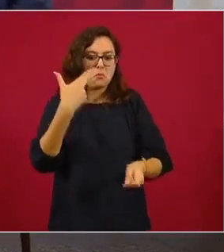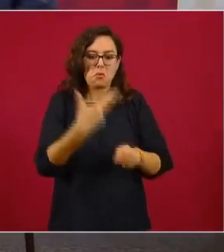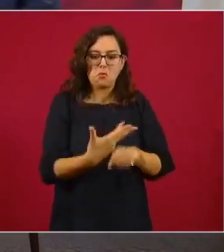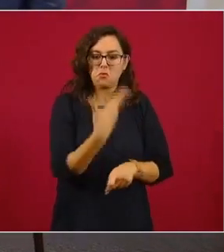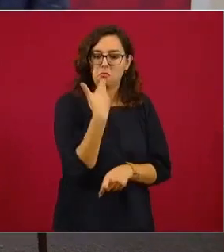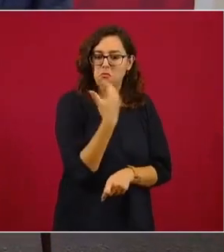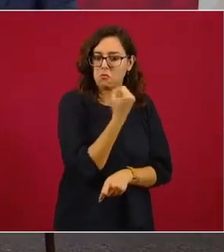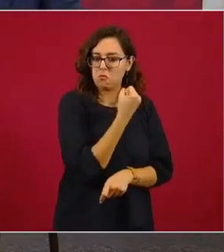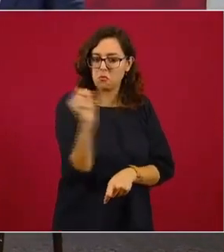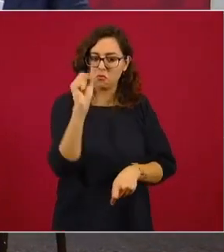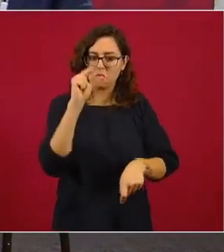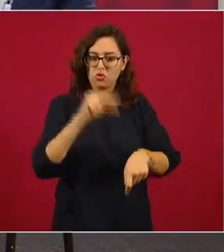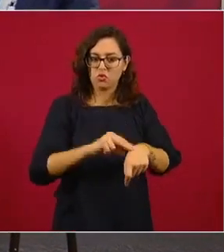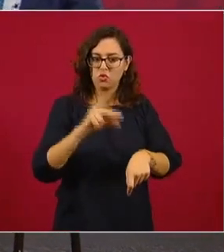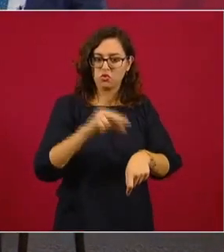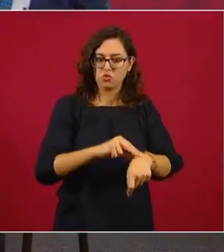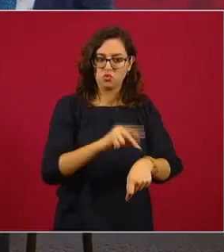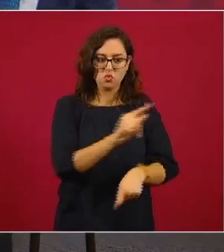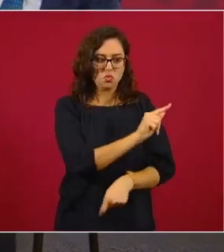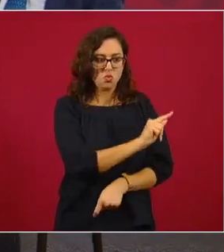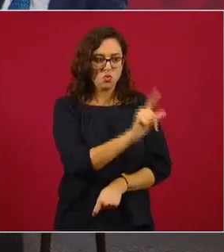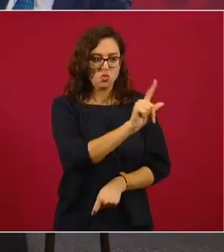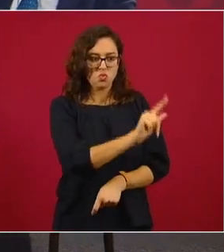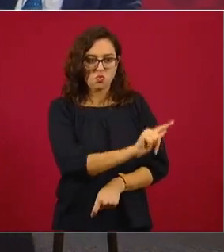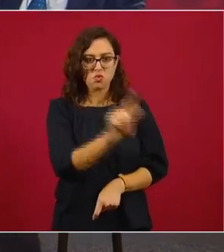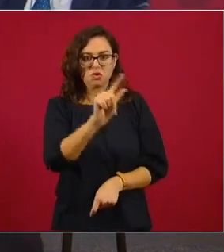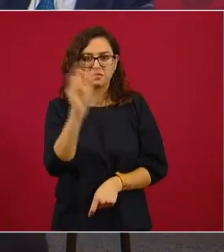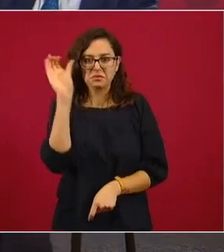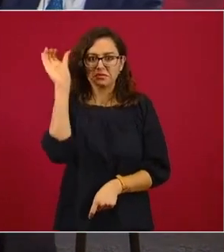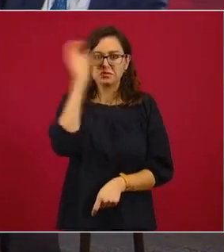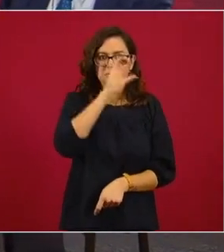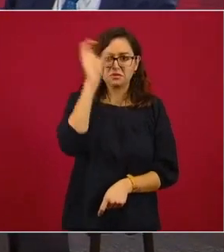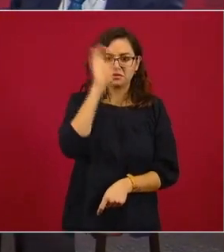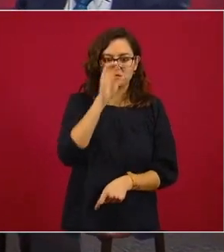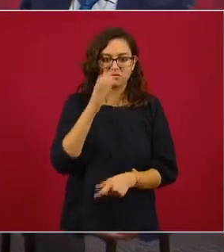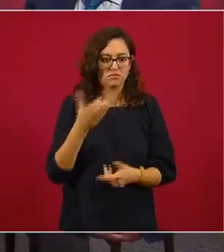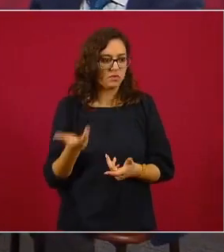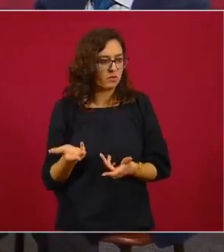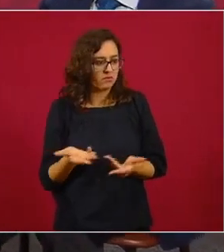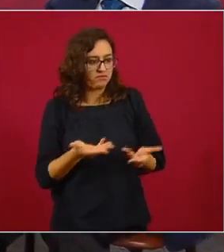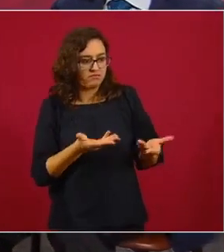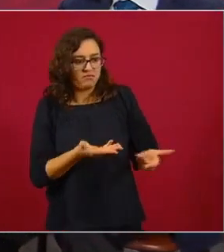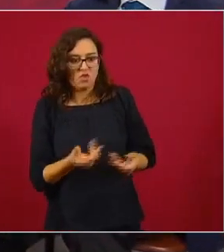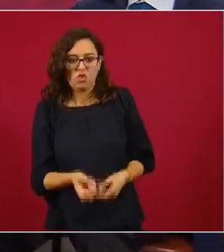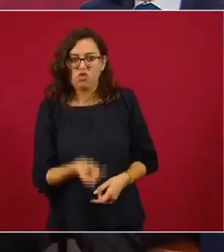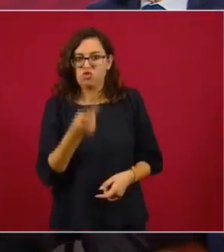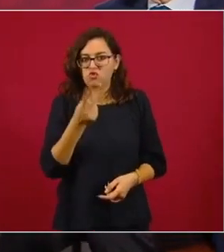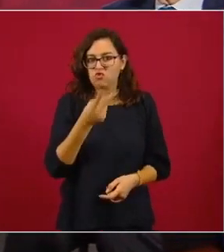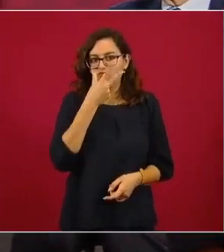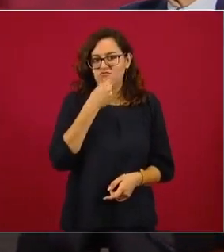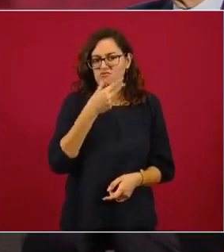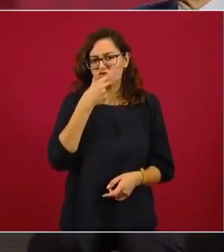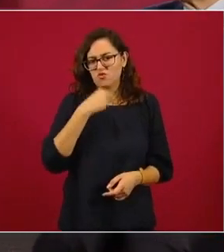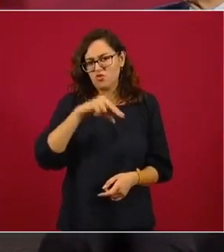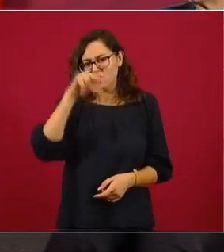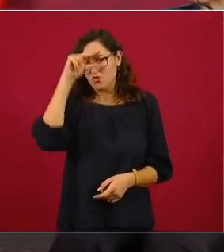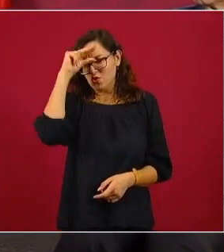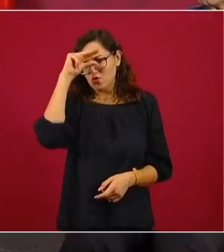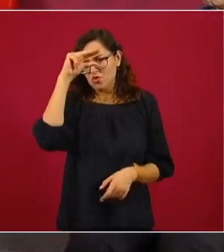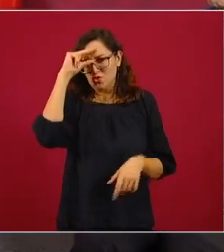los expertos, médicos, científicos. Estos señores tienen mucho